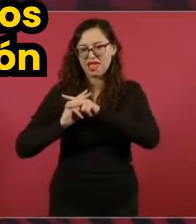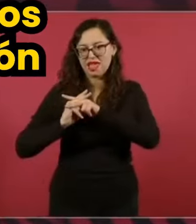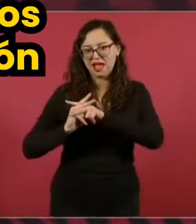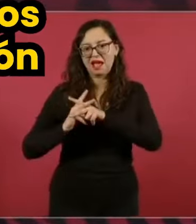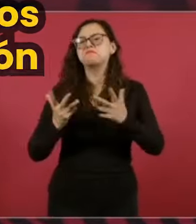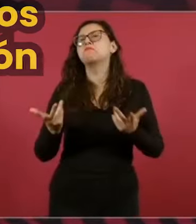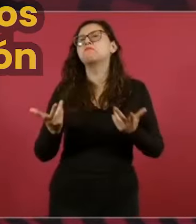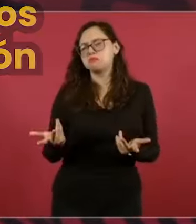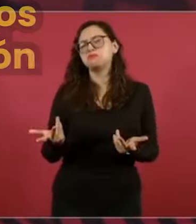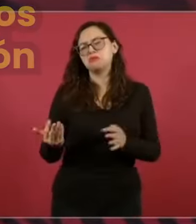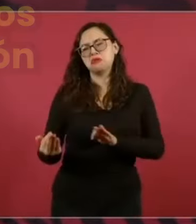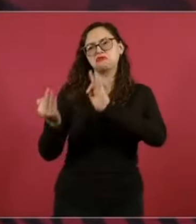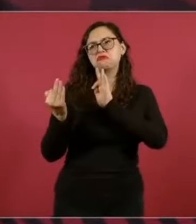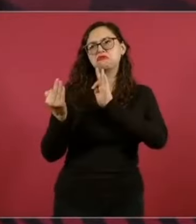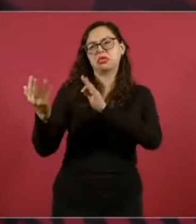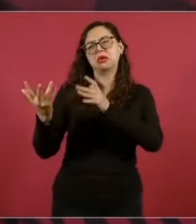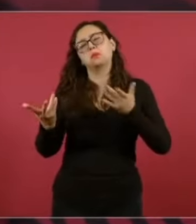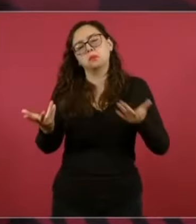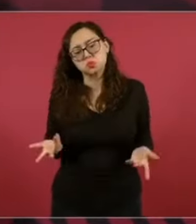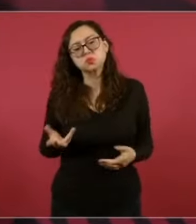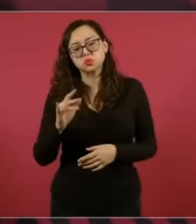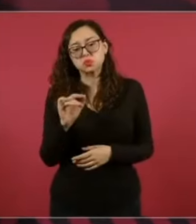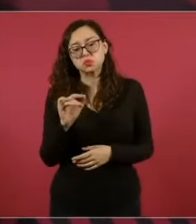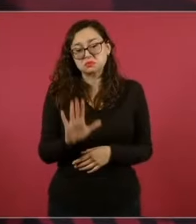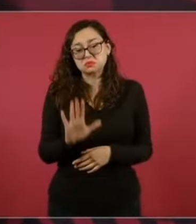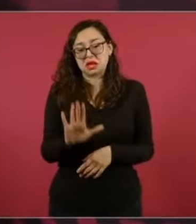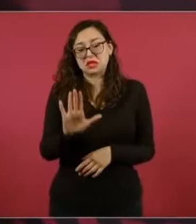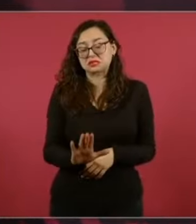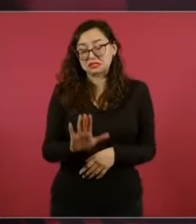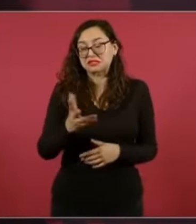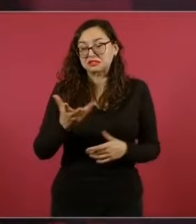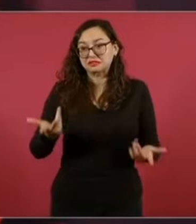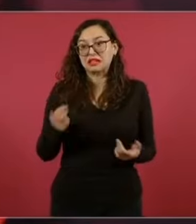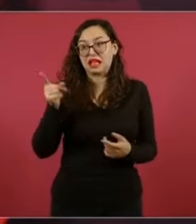quienes estamos impulsando esta transformación,